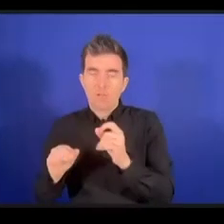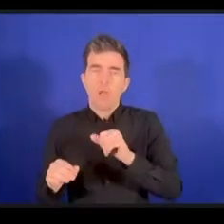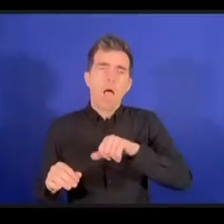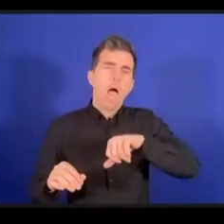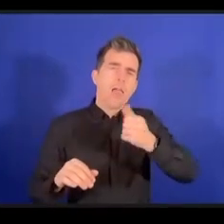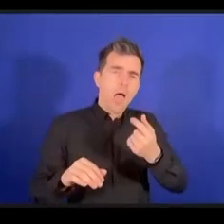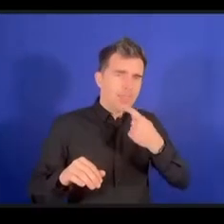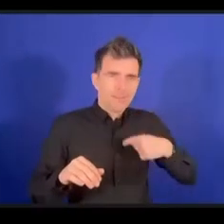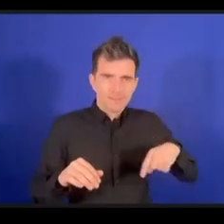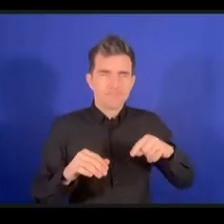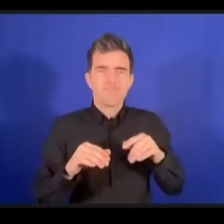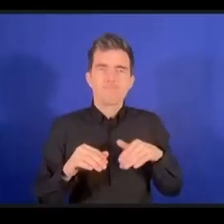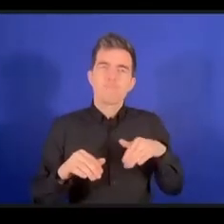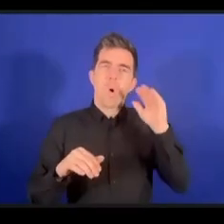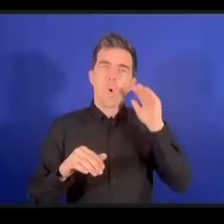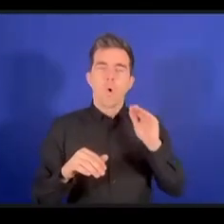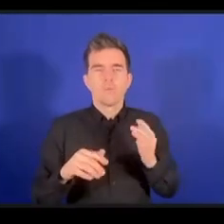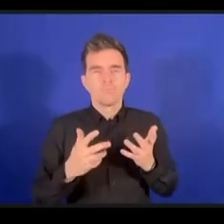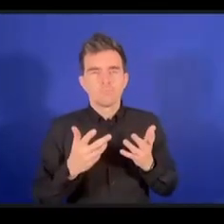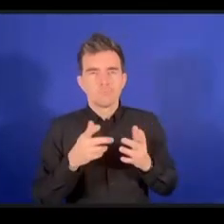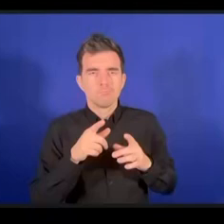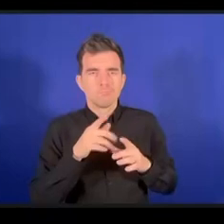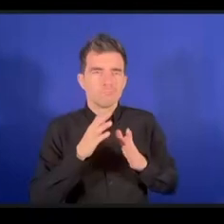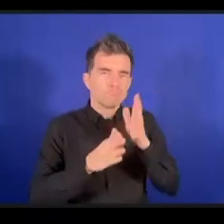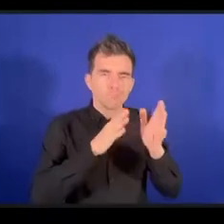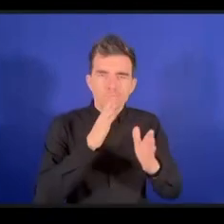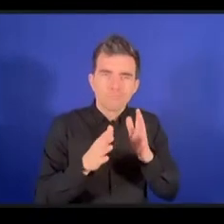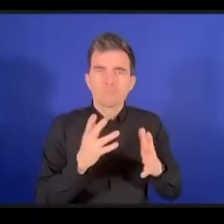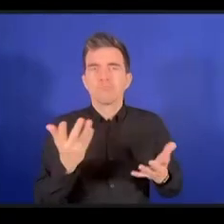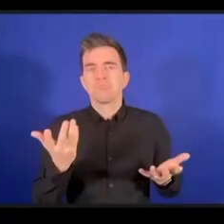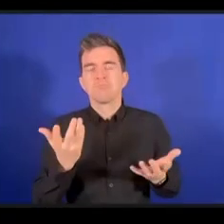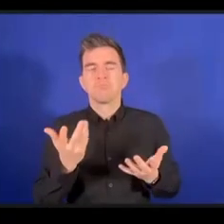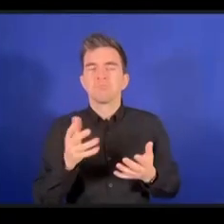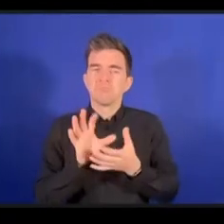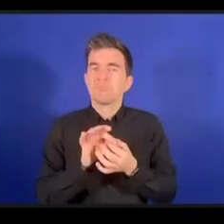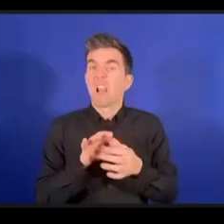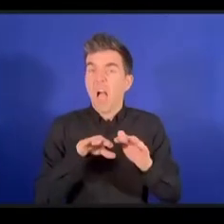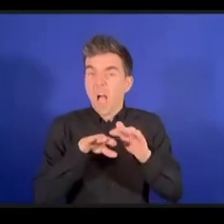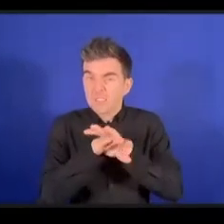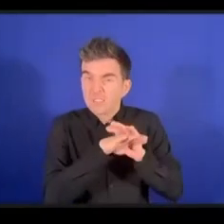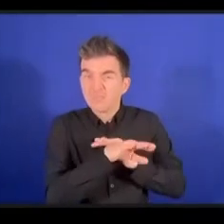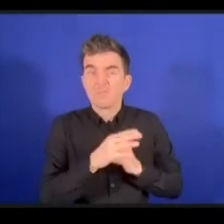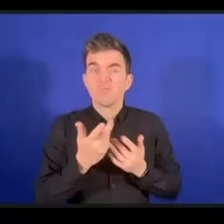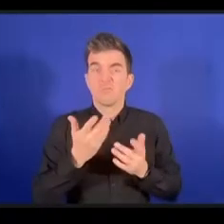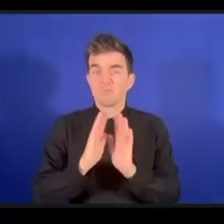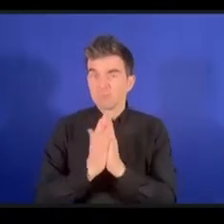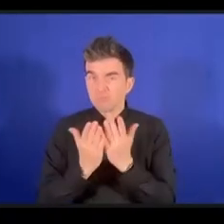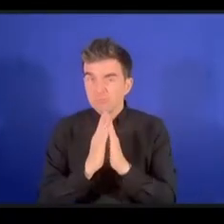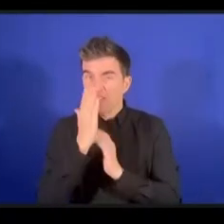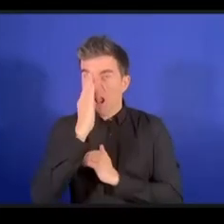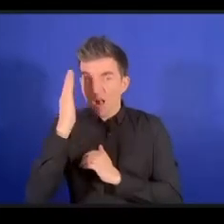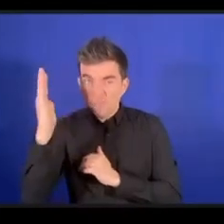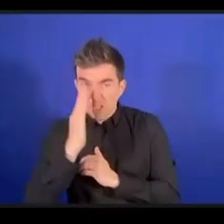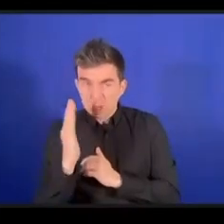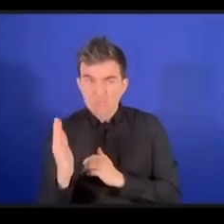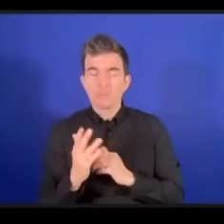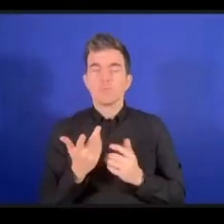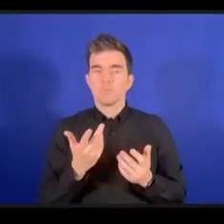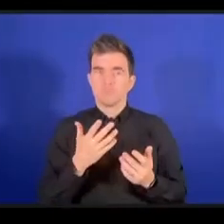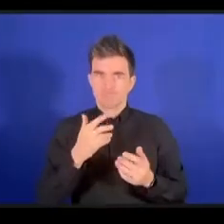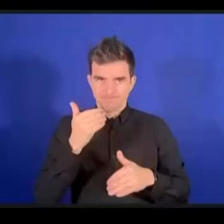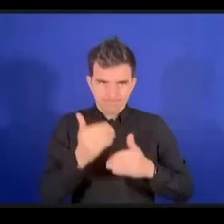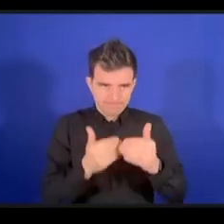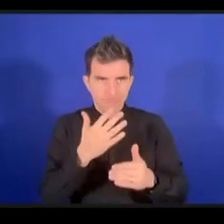acceso público y las bibliotecas que están donde practican el dar acceso a las personas que no tendrían de otra forma acceso al